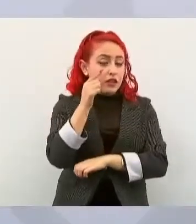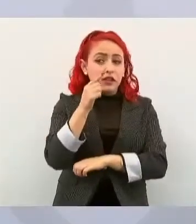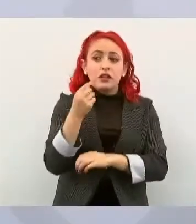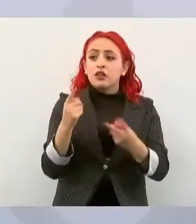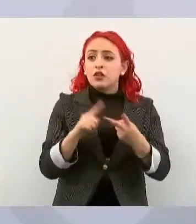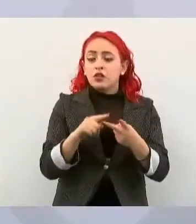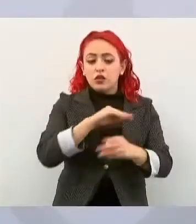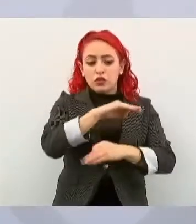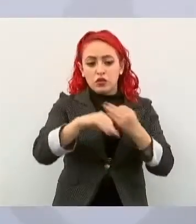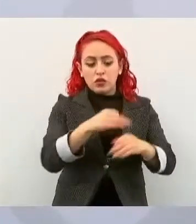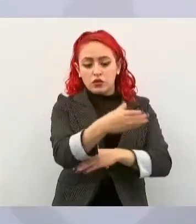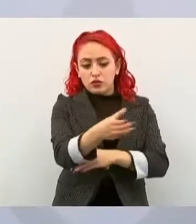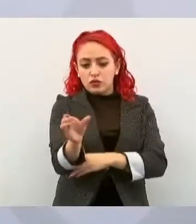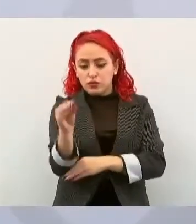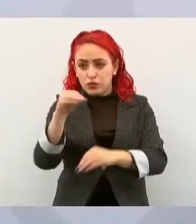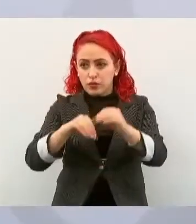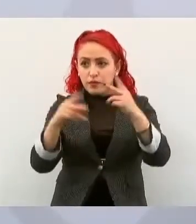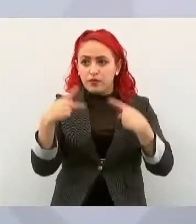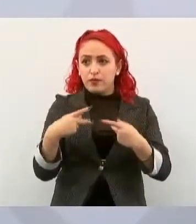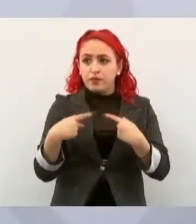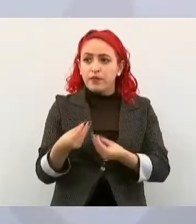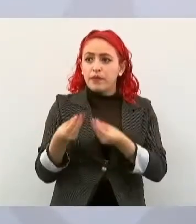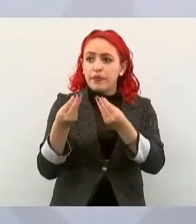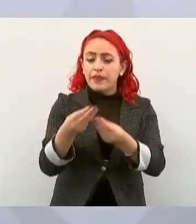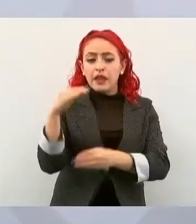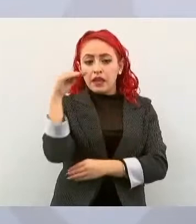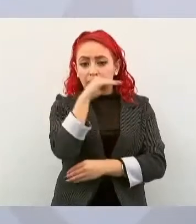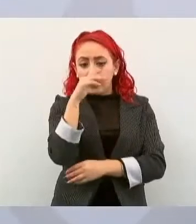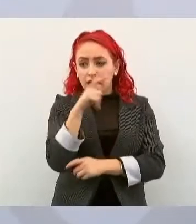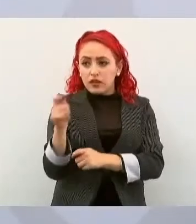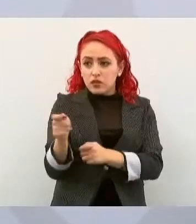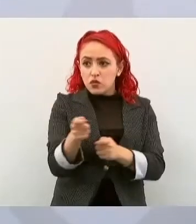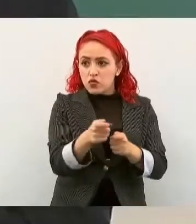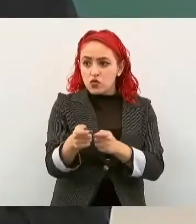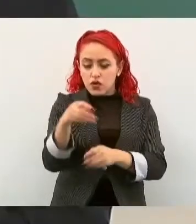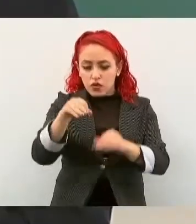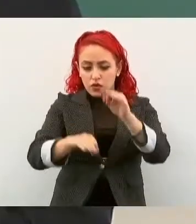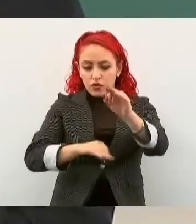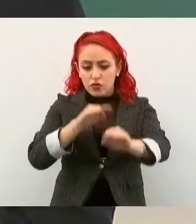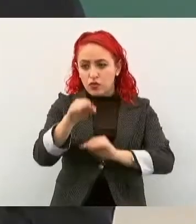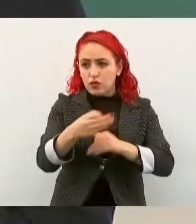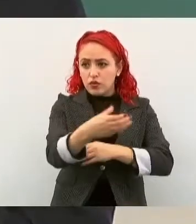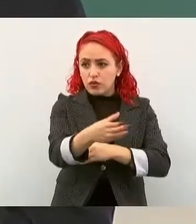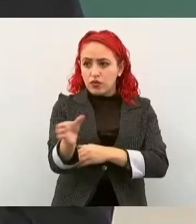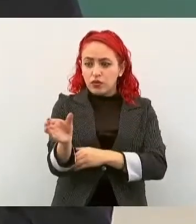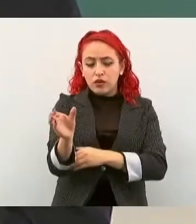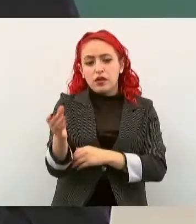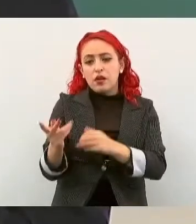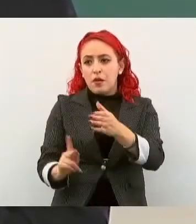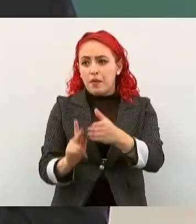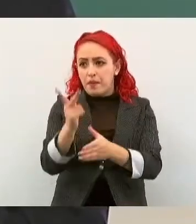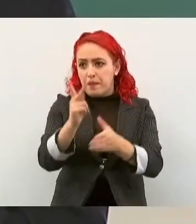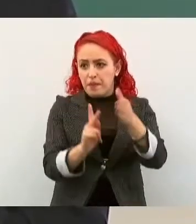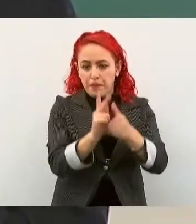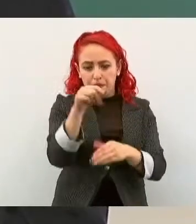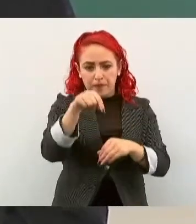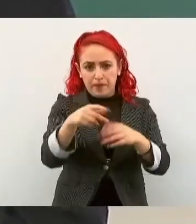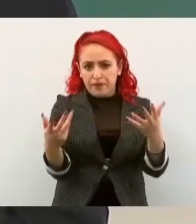los pequeños productores van a tener de manera gratuita fertilizante para sembrar